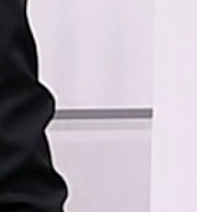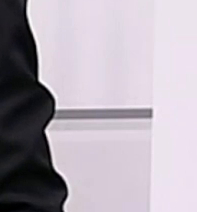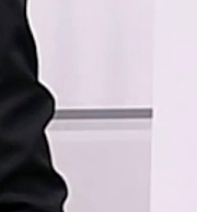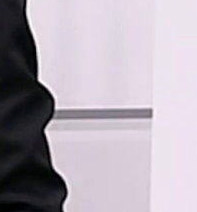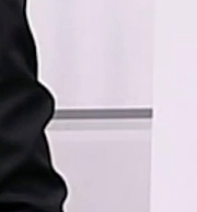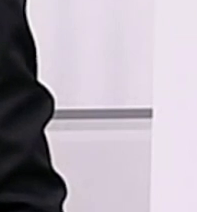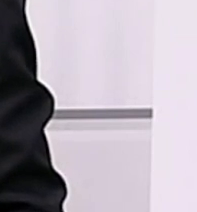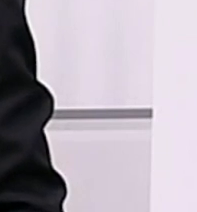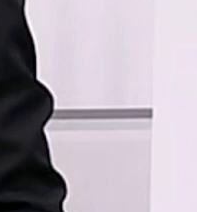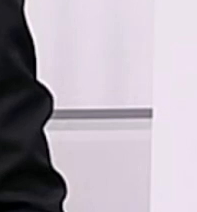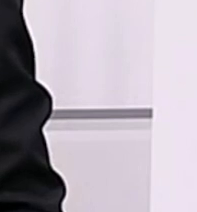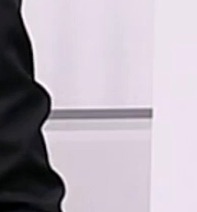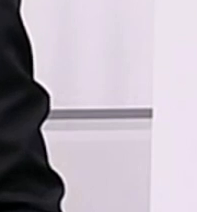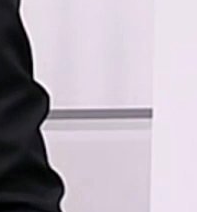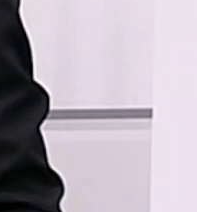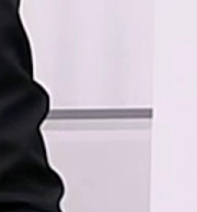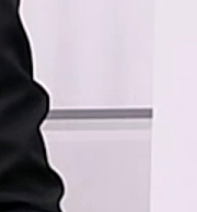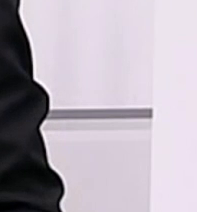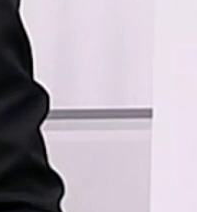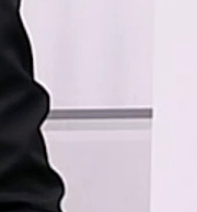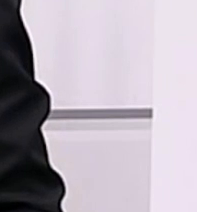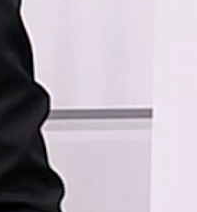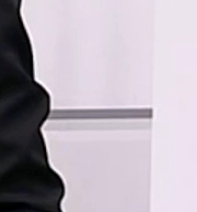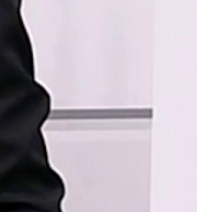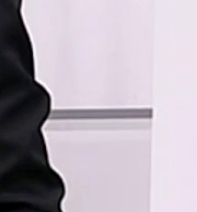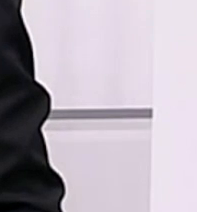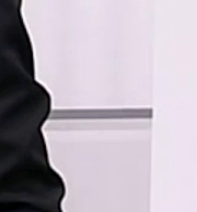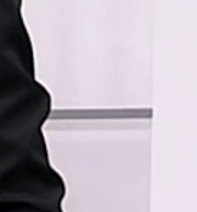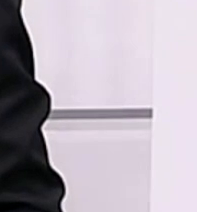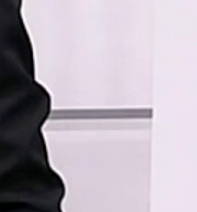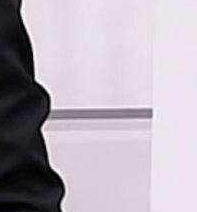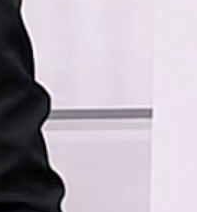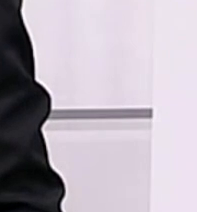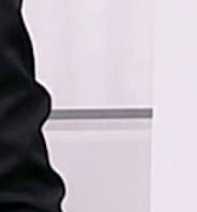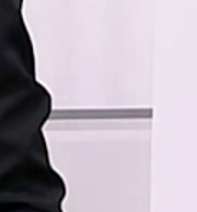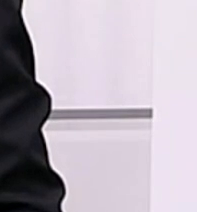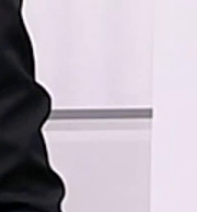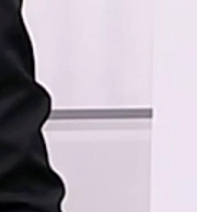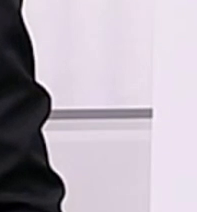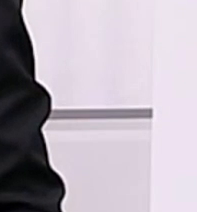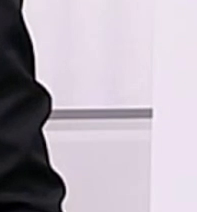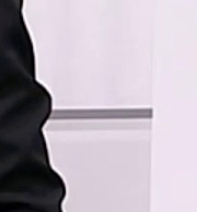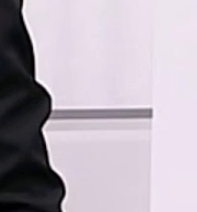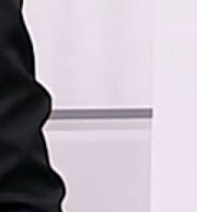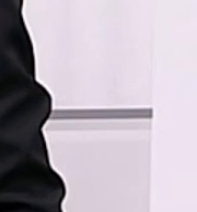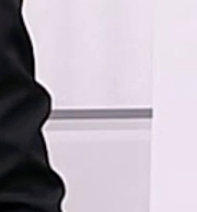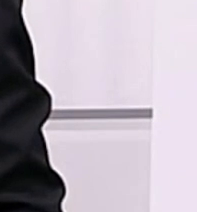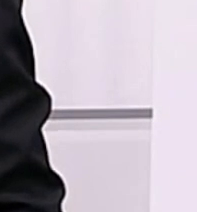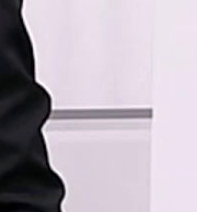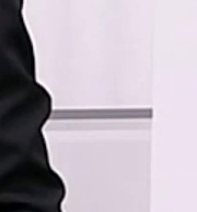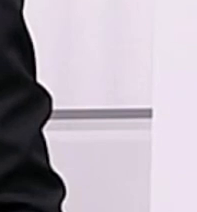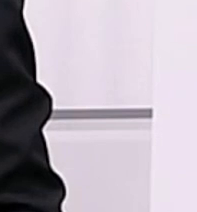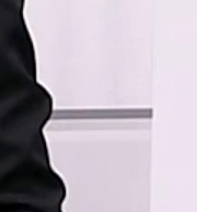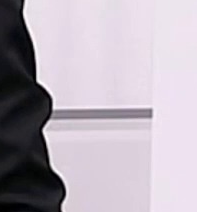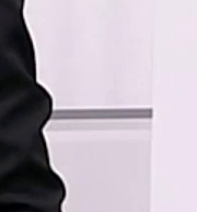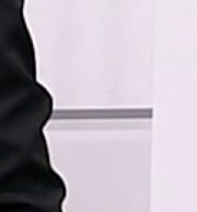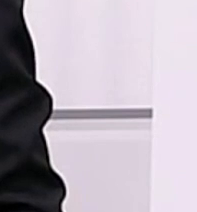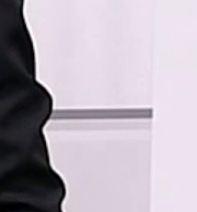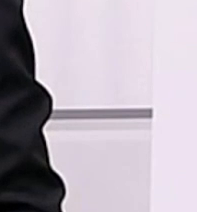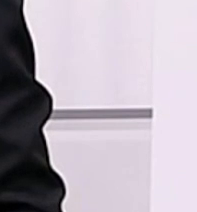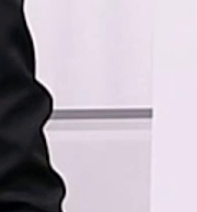Muy buenas tardes también al pueblo peruano, especialmente al pueblo lambayecano. Y estoy acá para